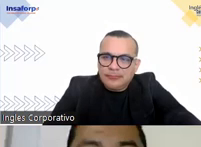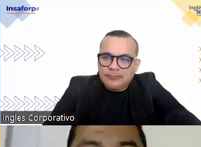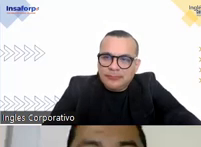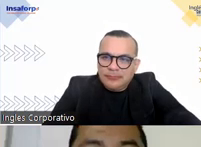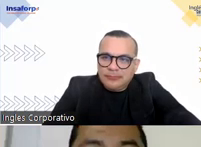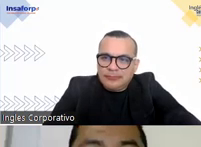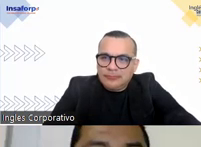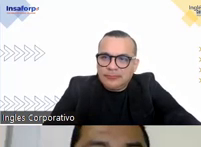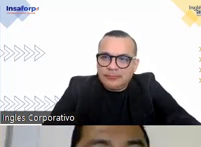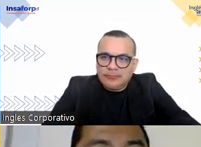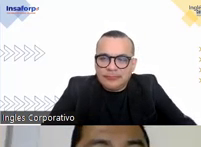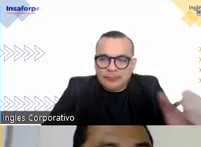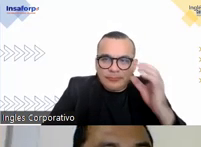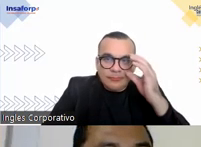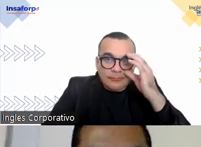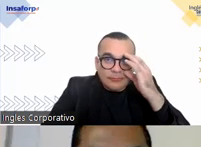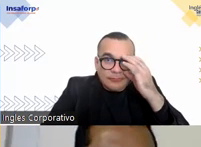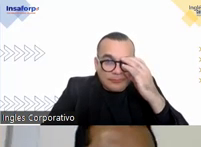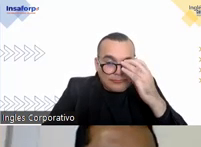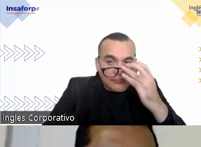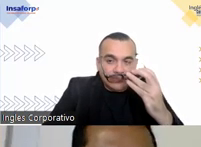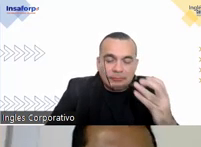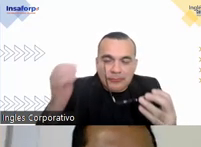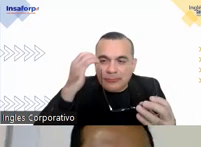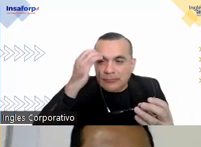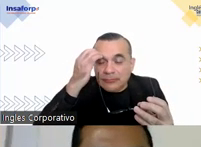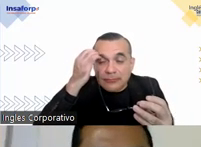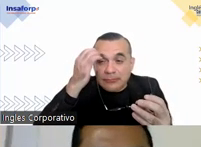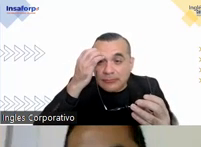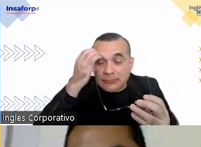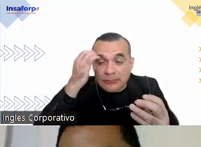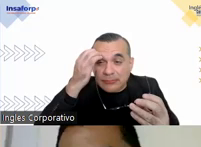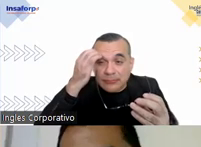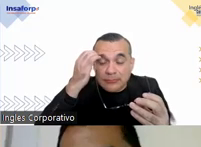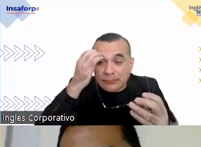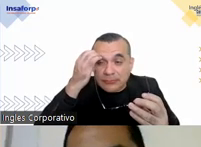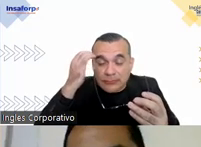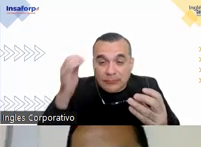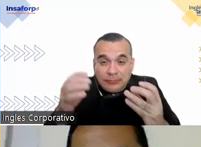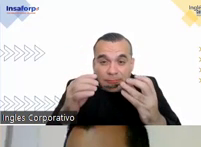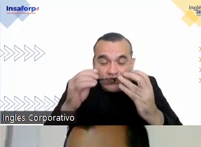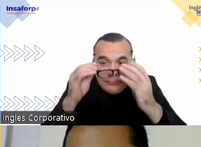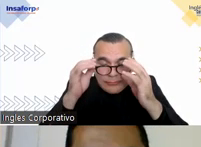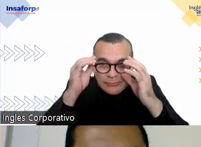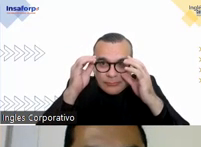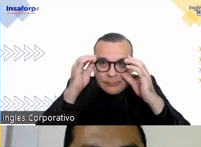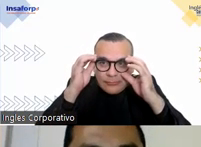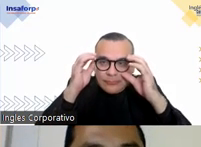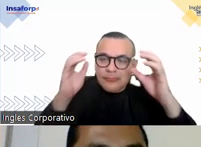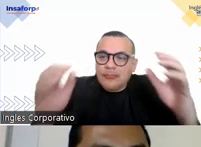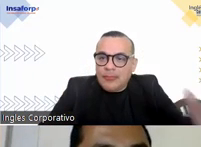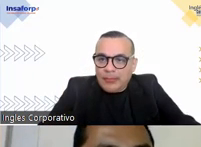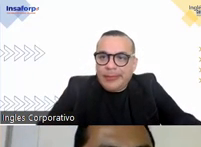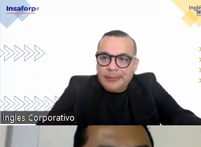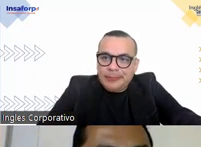vengan y estén con esas cosas. Claro, nada, no, la gente no va a ser despedida, es lógico, porque en otras ocasiones ha pasado y los han absorbido.